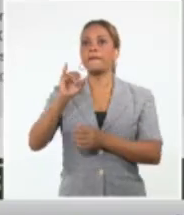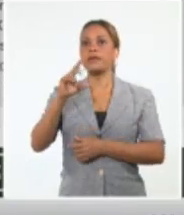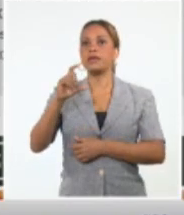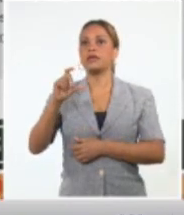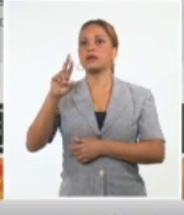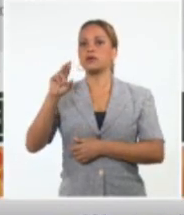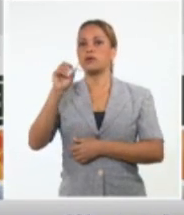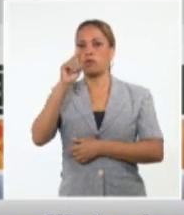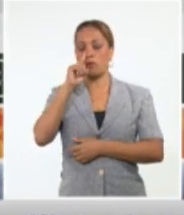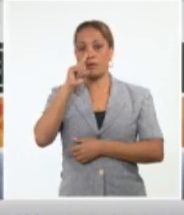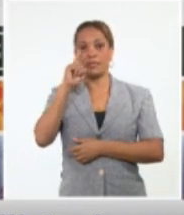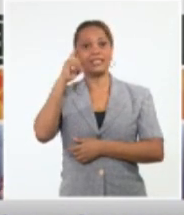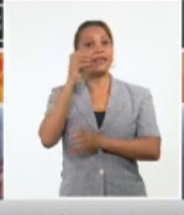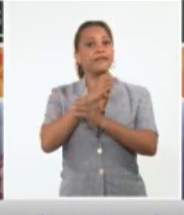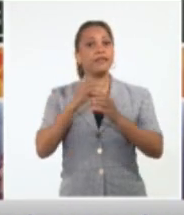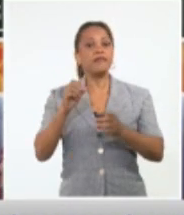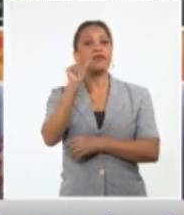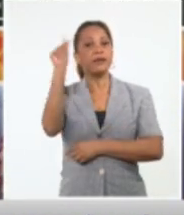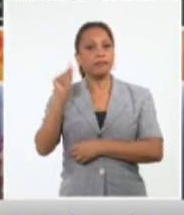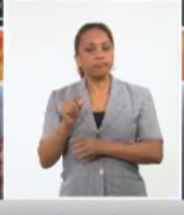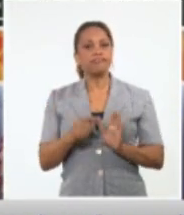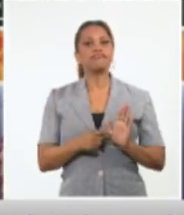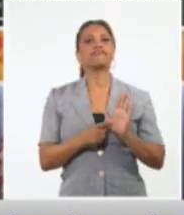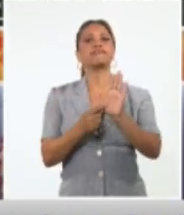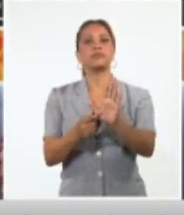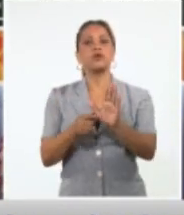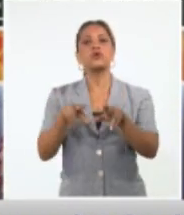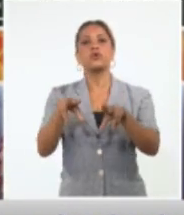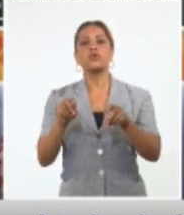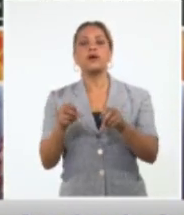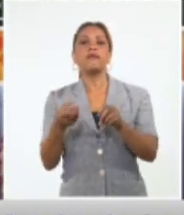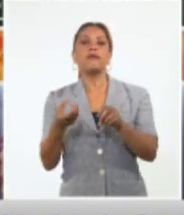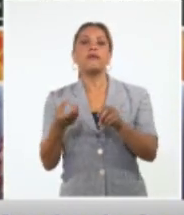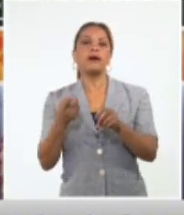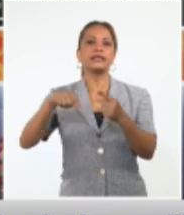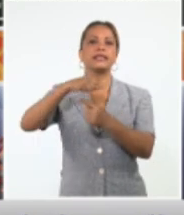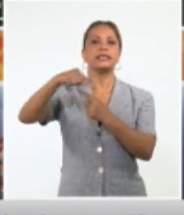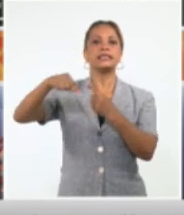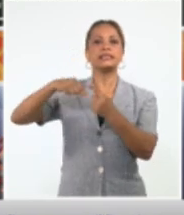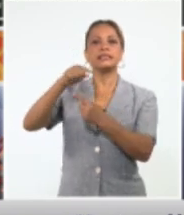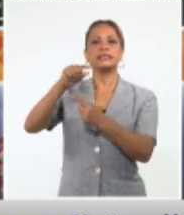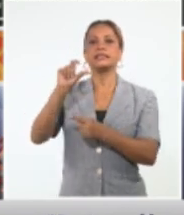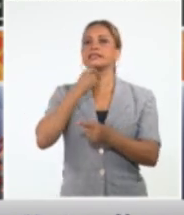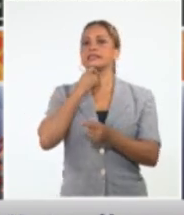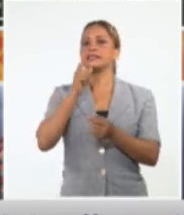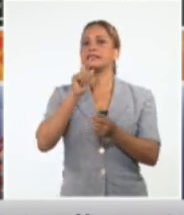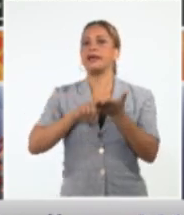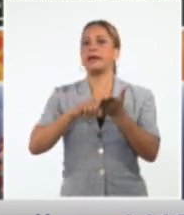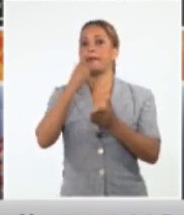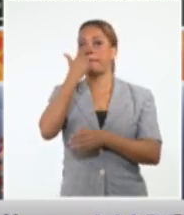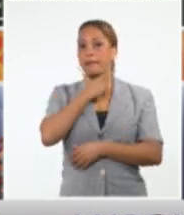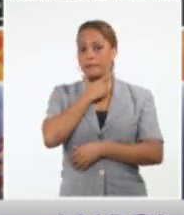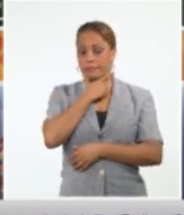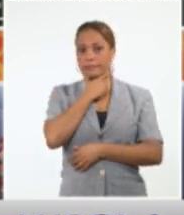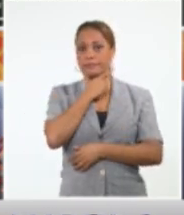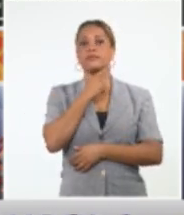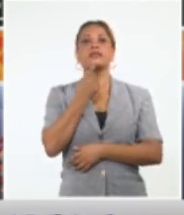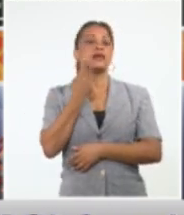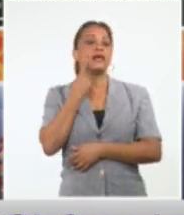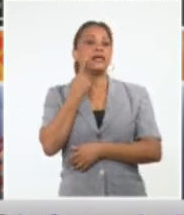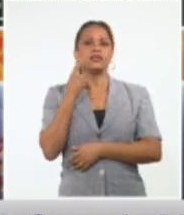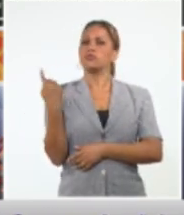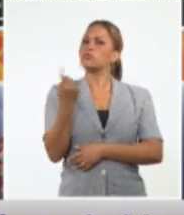Médicos italianos han presentado sobre esta nueva variante genética y no son coincidentes porque van desde el pánico